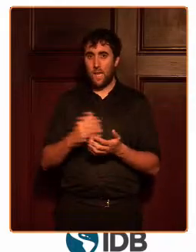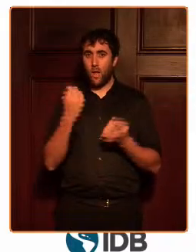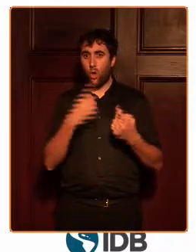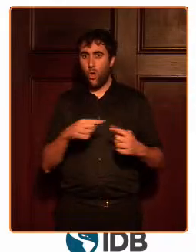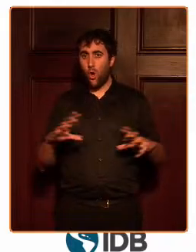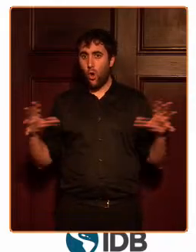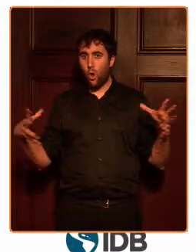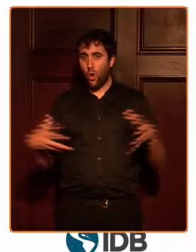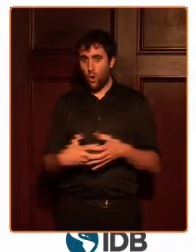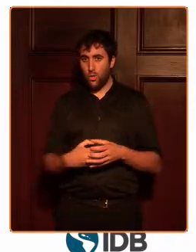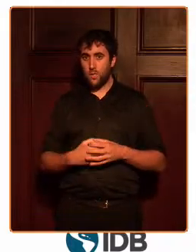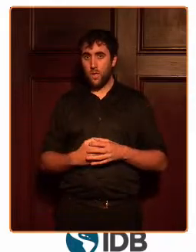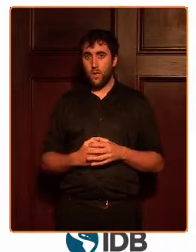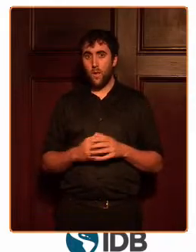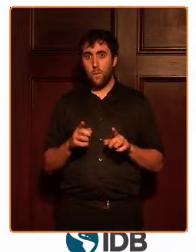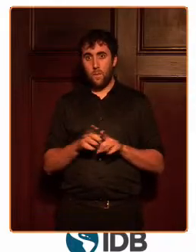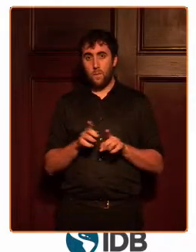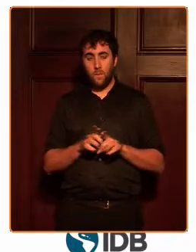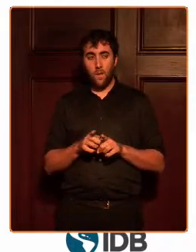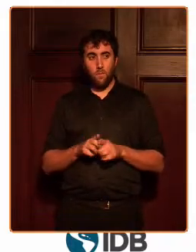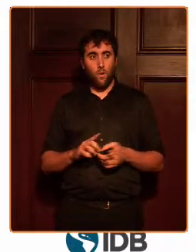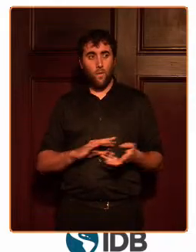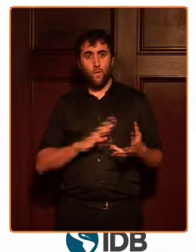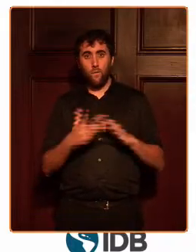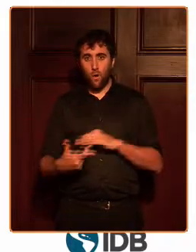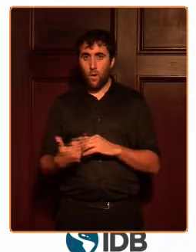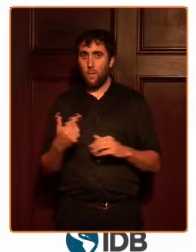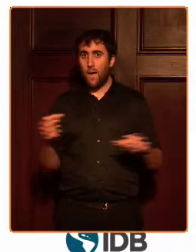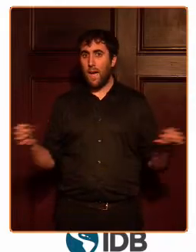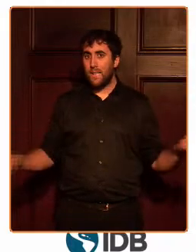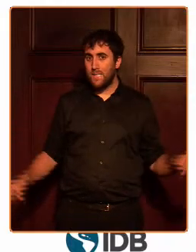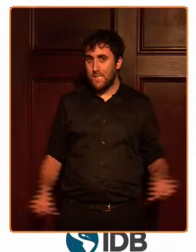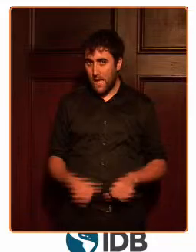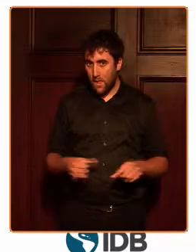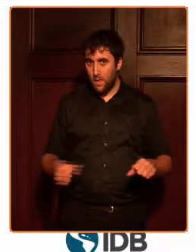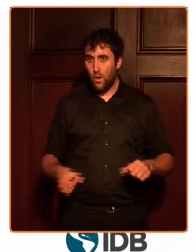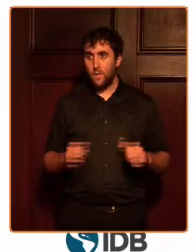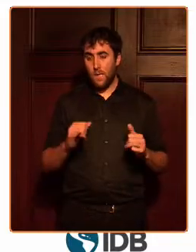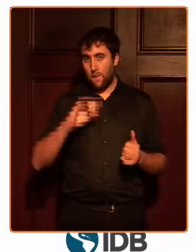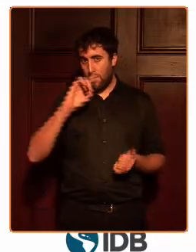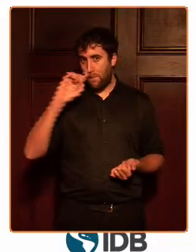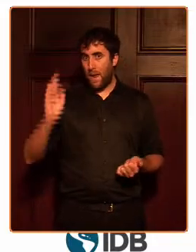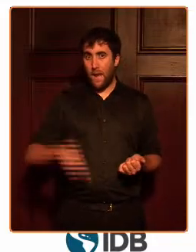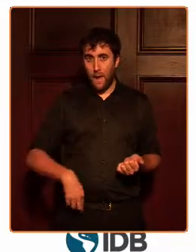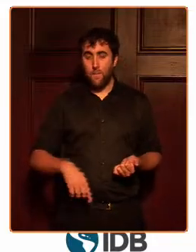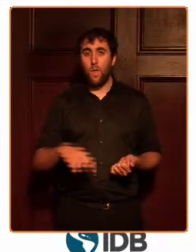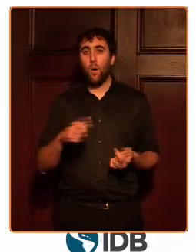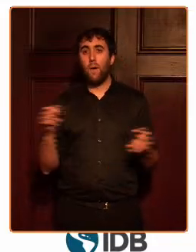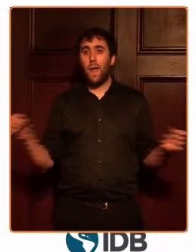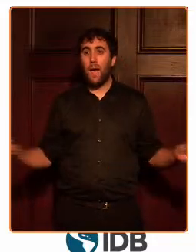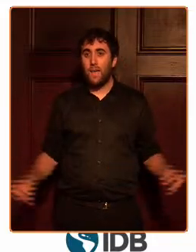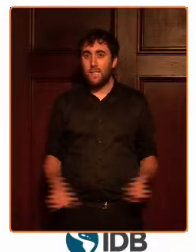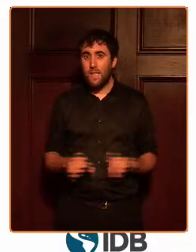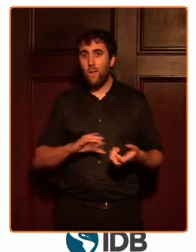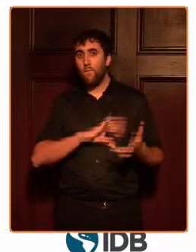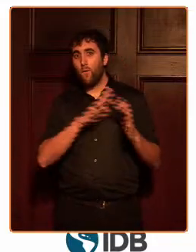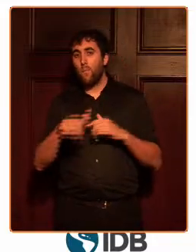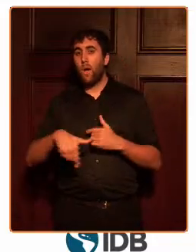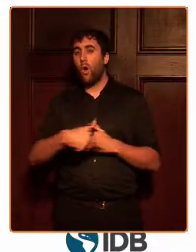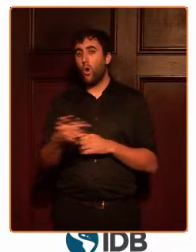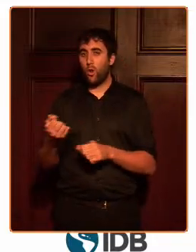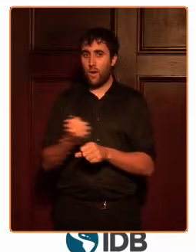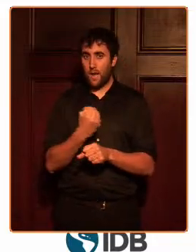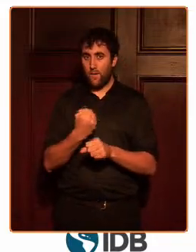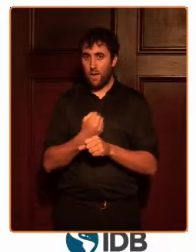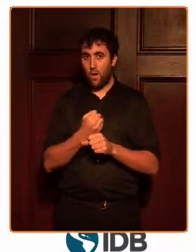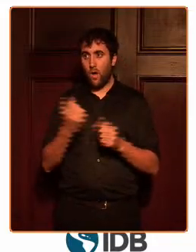son shortcuts, que en el fondo son básicamente formas de ir más rápido para desarrollar cierto tipo de tareas, lo que